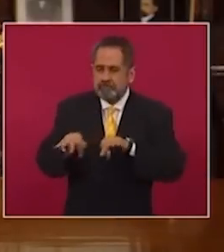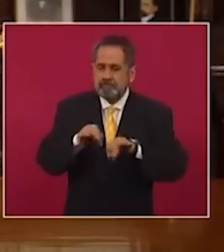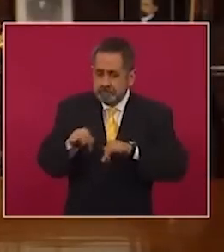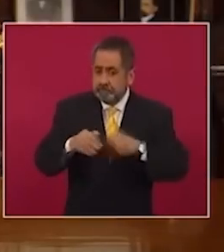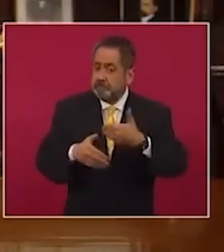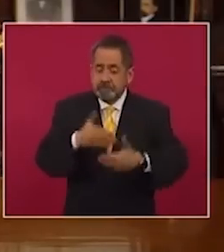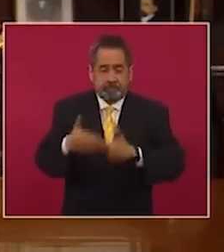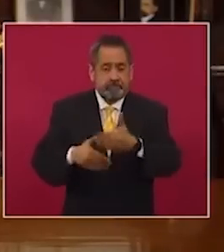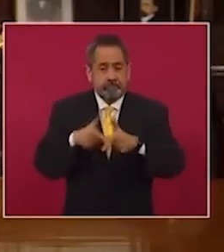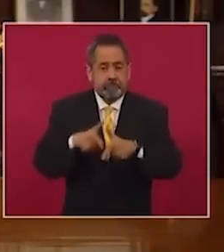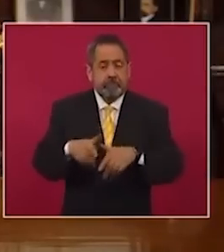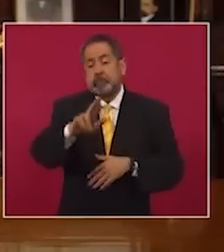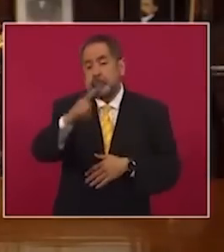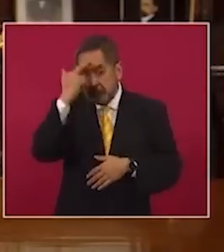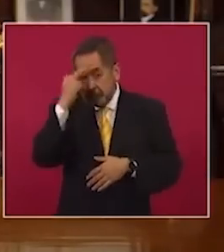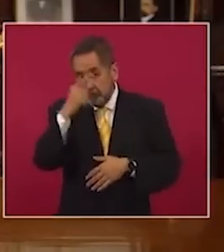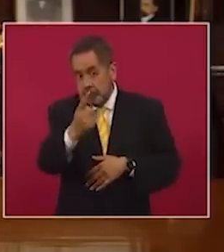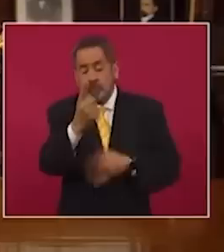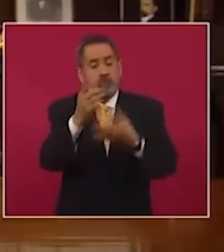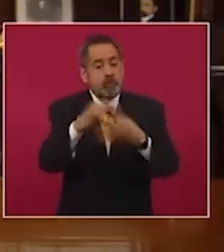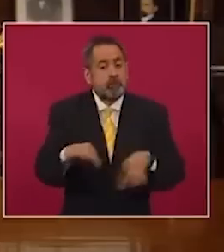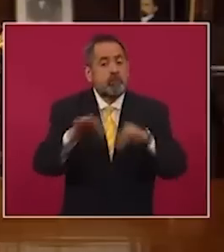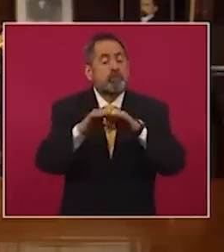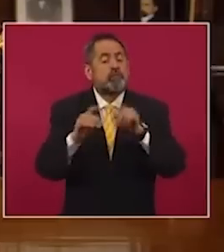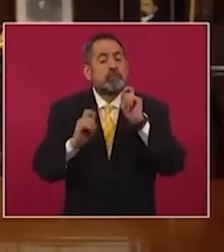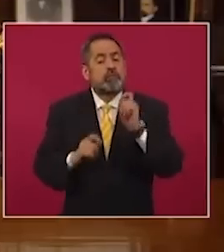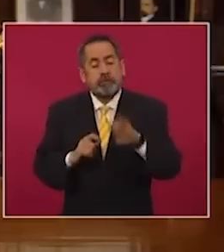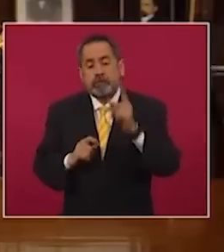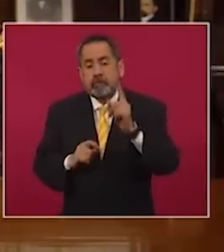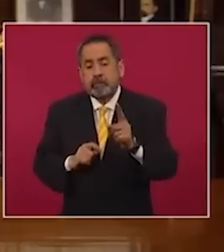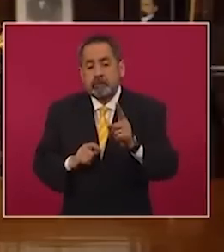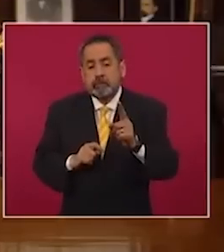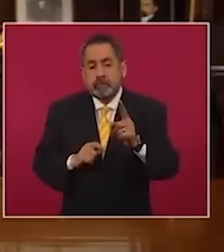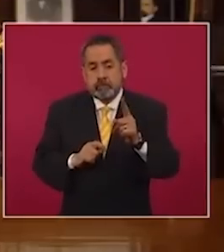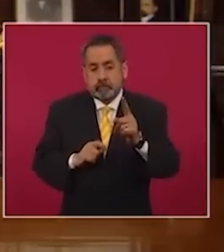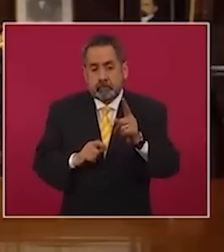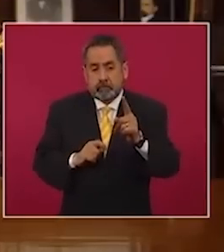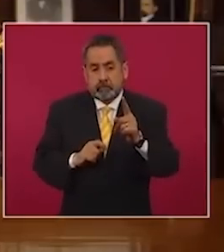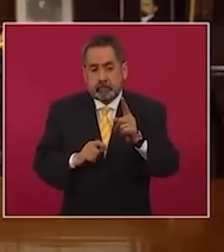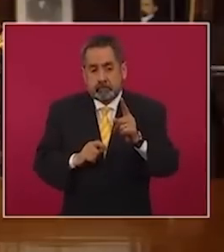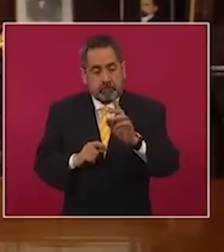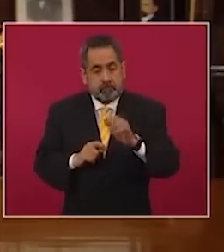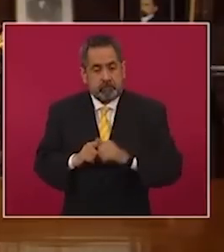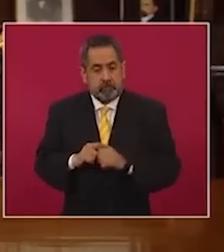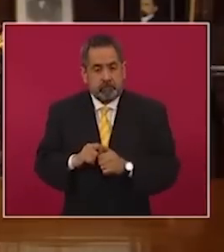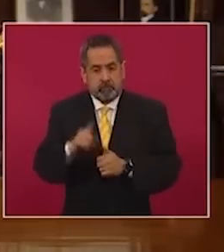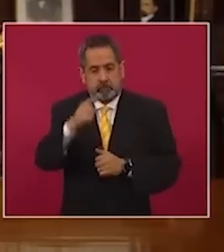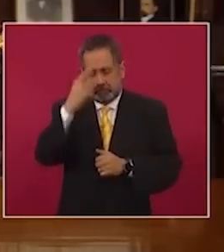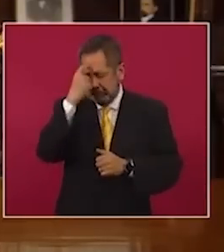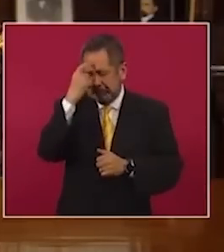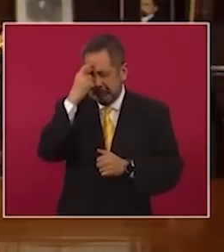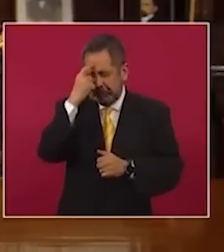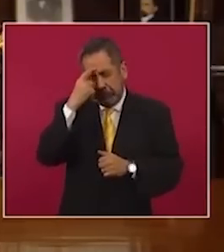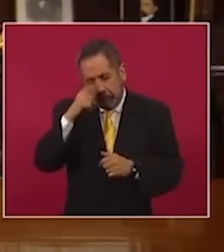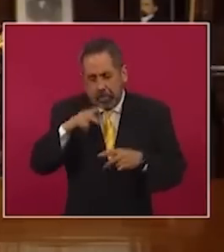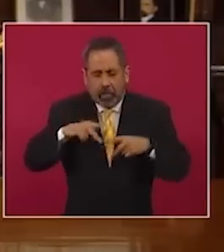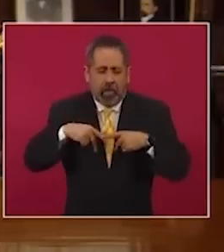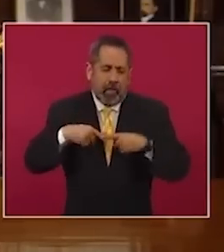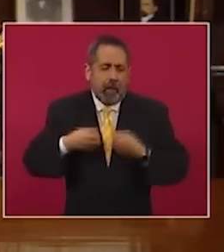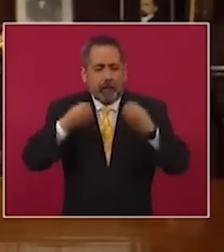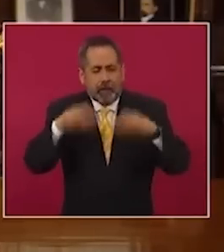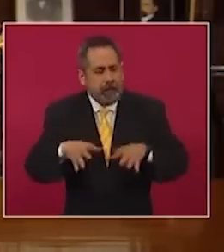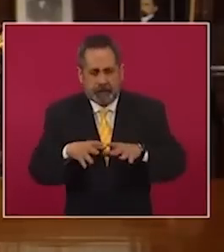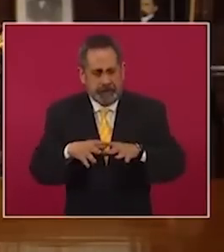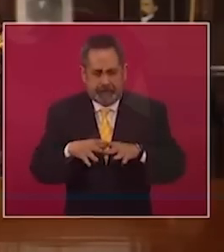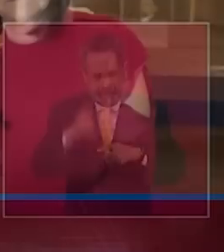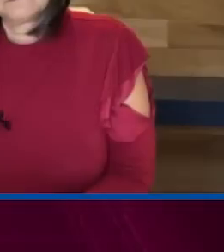labores. Y acuérdense que lo más importante es no vencerse aquí. Hay